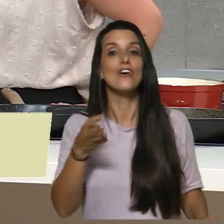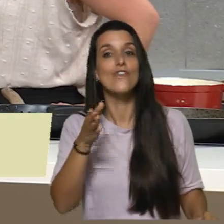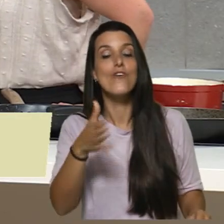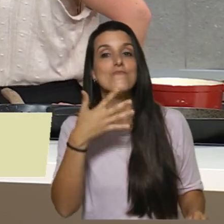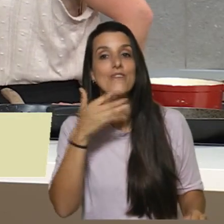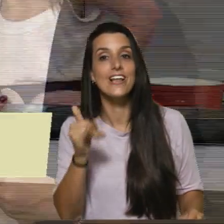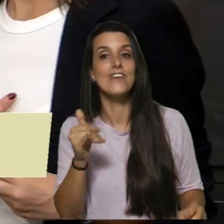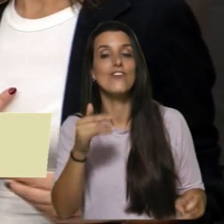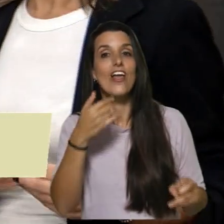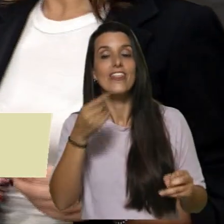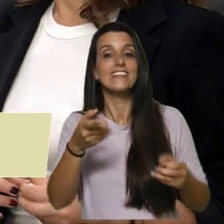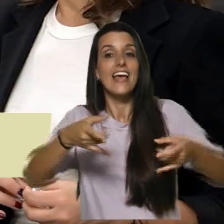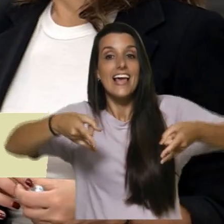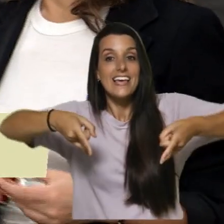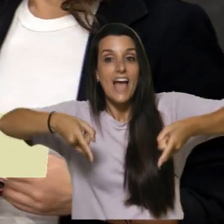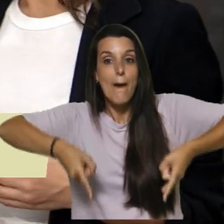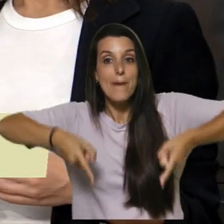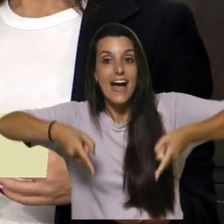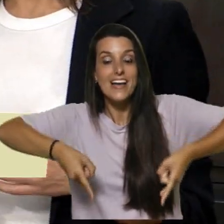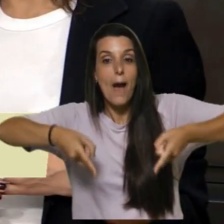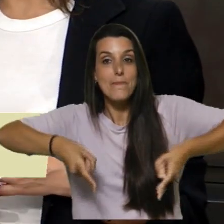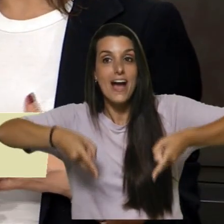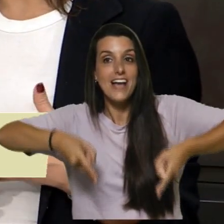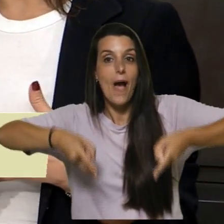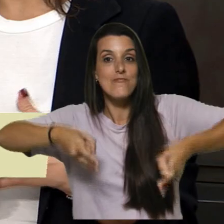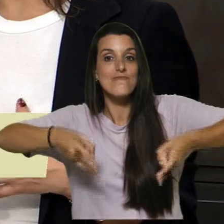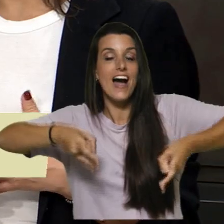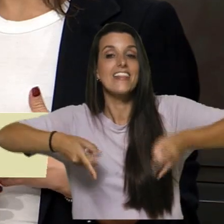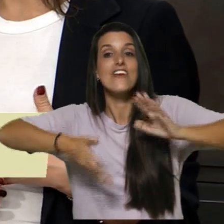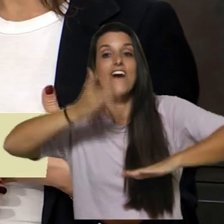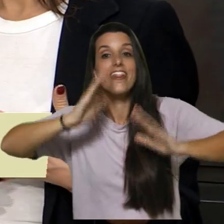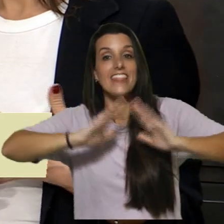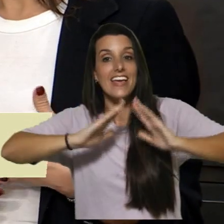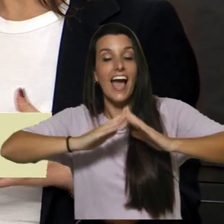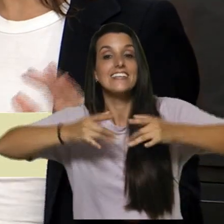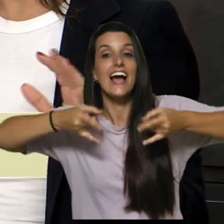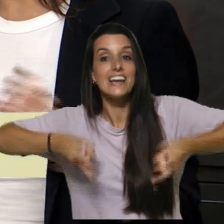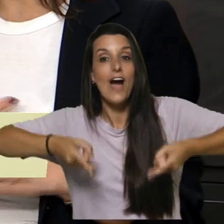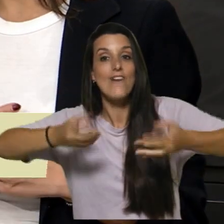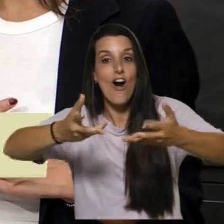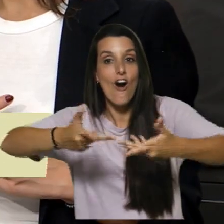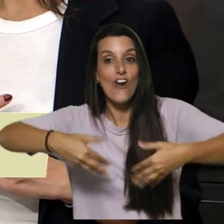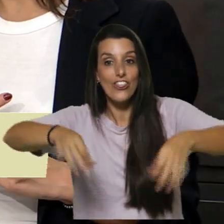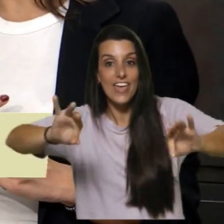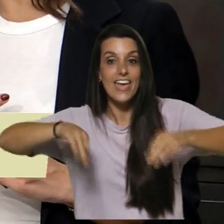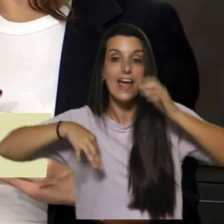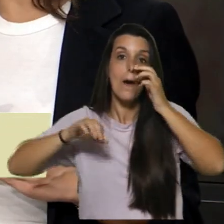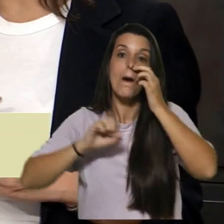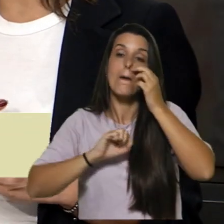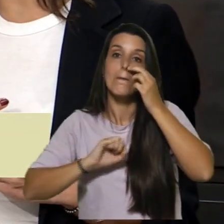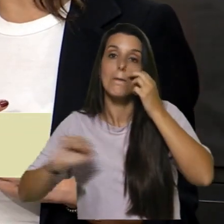ejemplo, y dejás yo. la cama. Eso te vas de tu casa no y haces la cama, sí. ¿No? No, que no puede